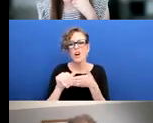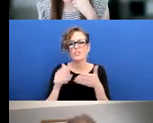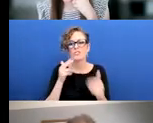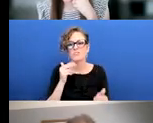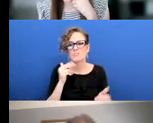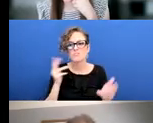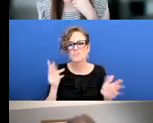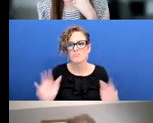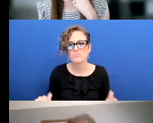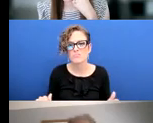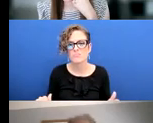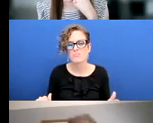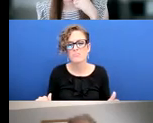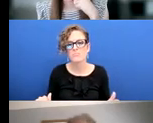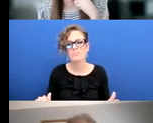Fueron